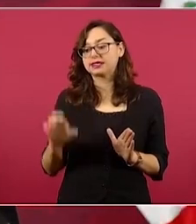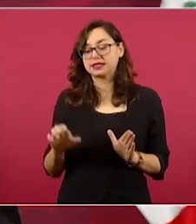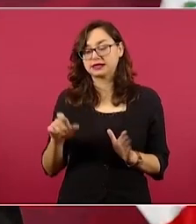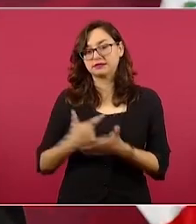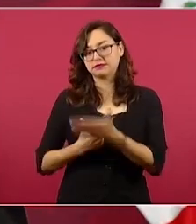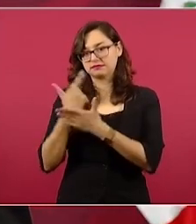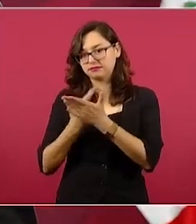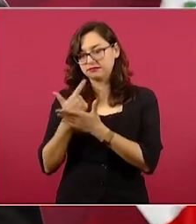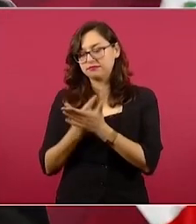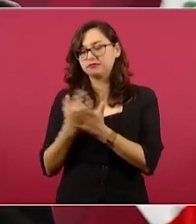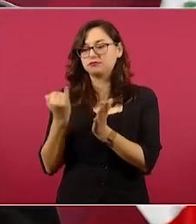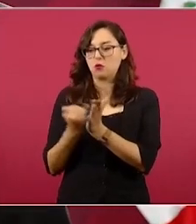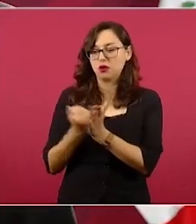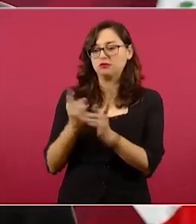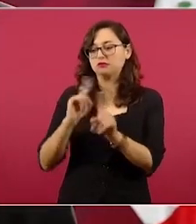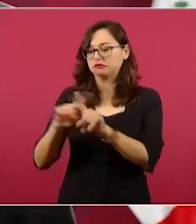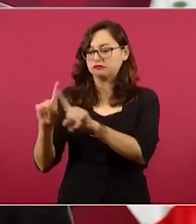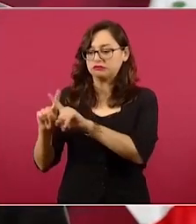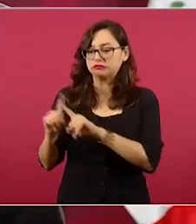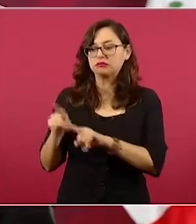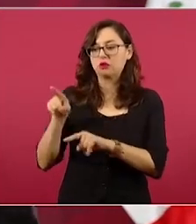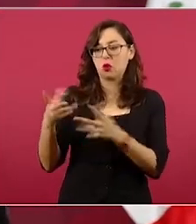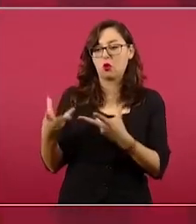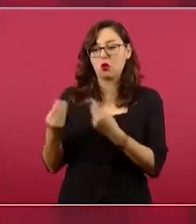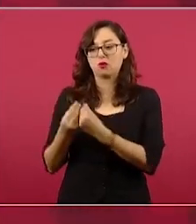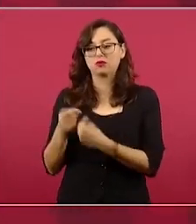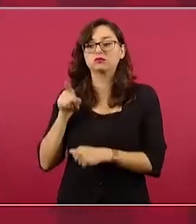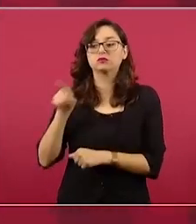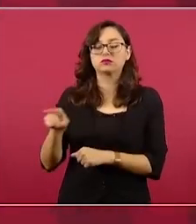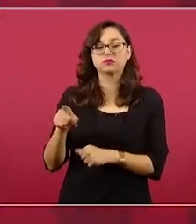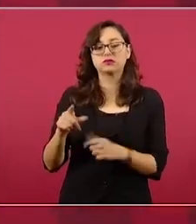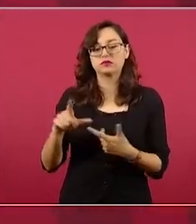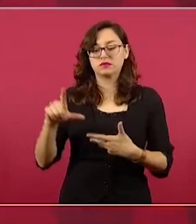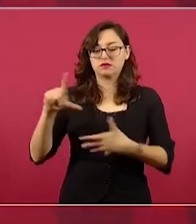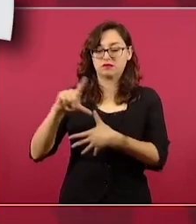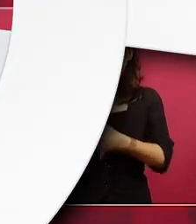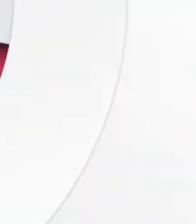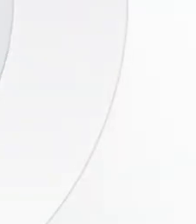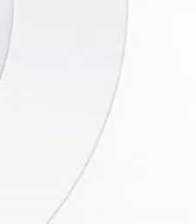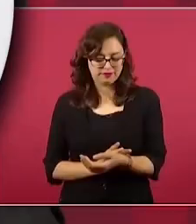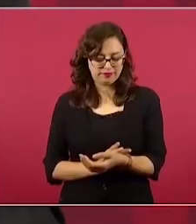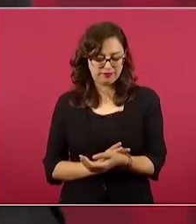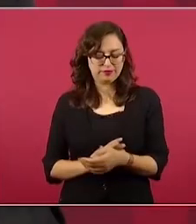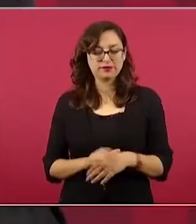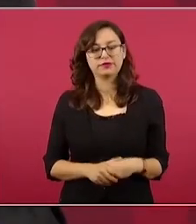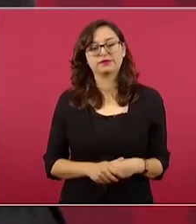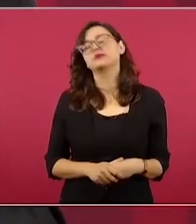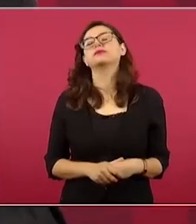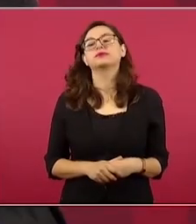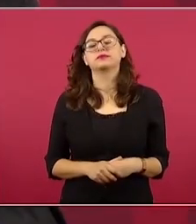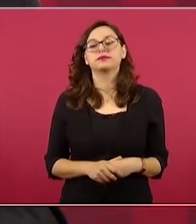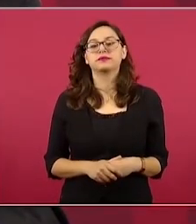Bolivia fue el país con más crecimiento económico. Lula,